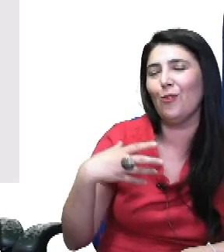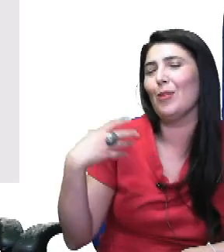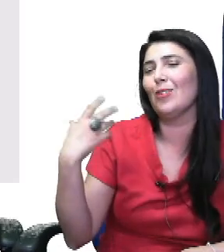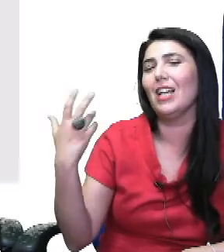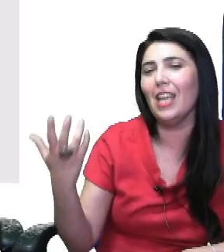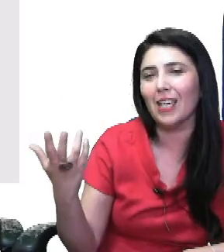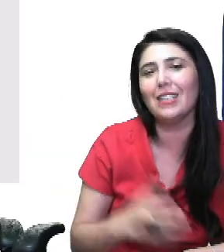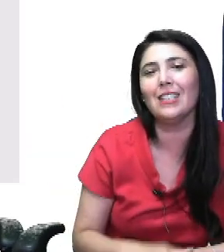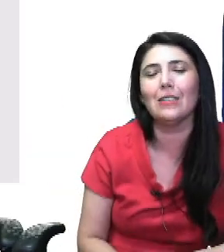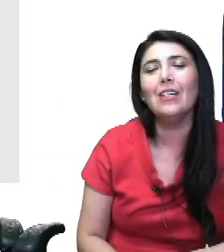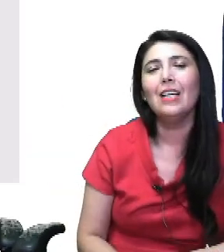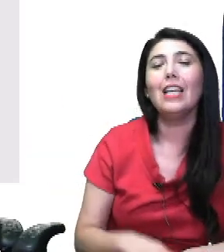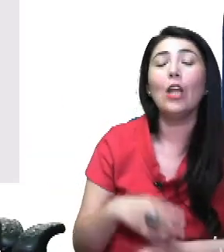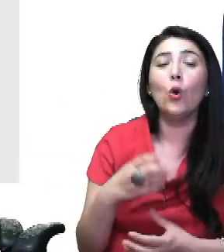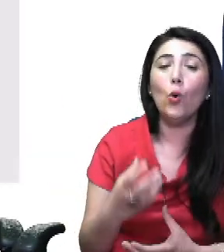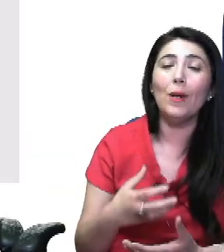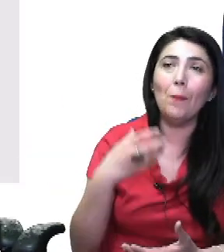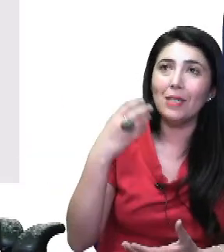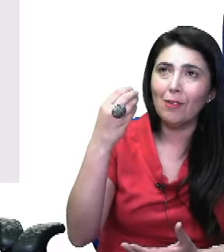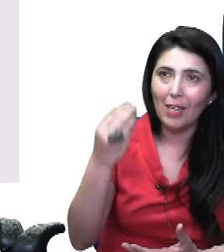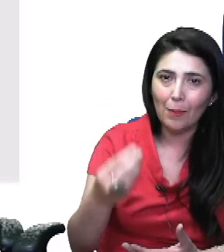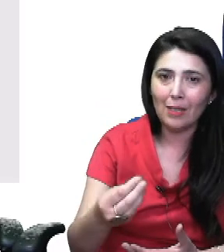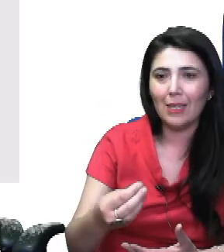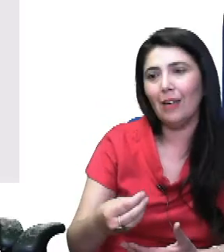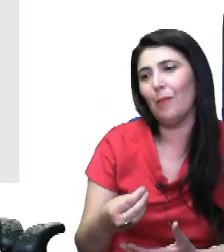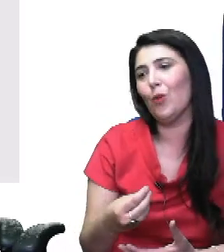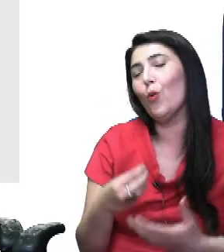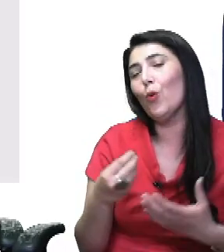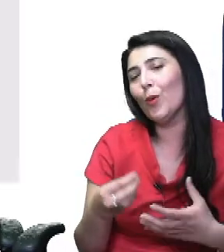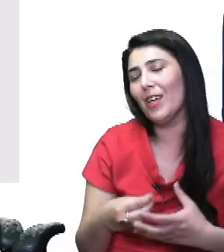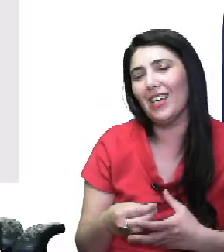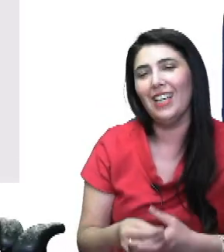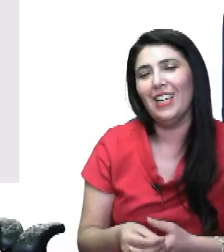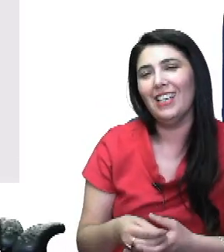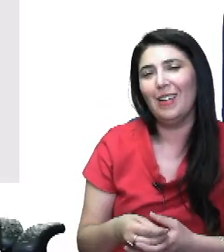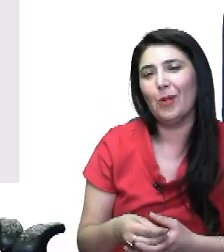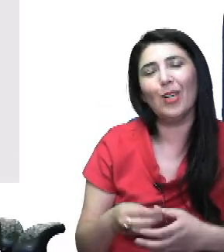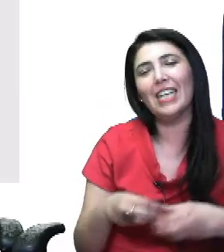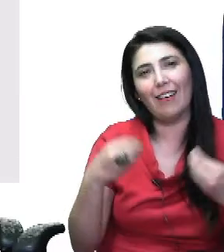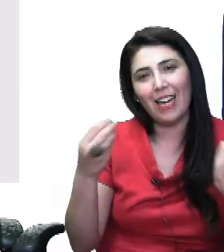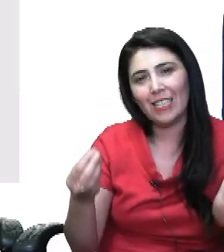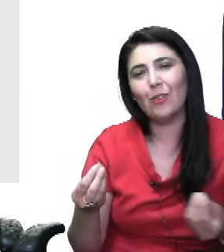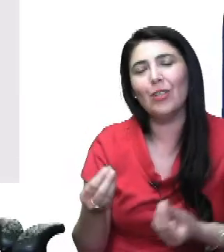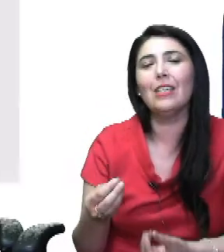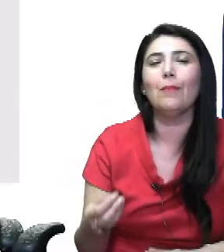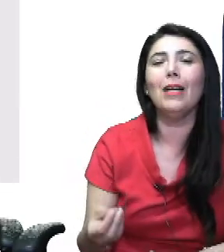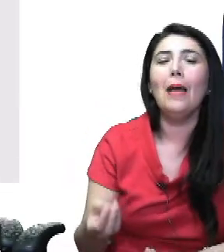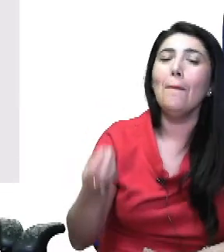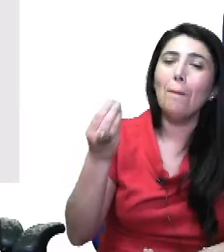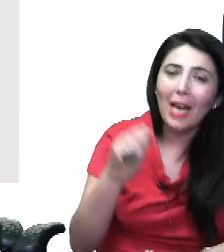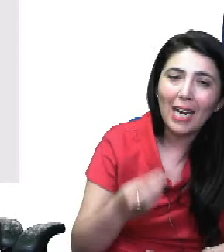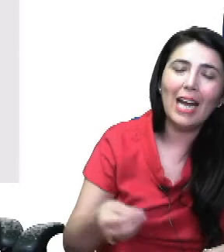una deformación del care, ¿cierto?, que lo ocupan específicamente, al menos un grupo de personas que trabajan en torno a este